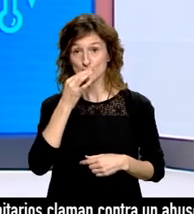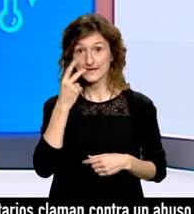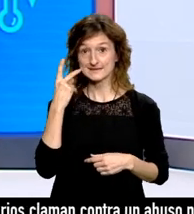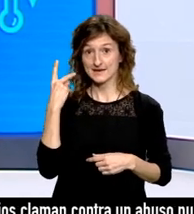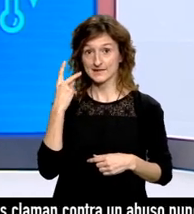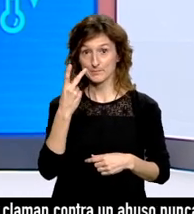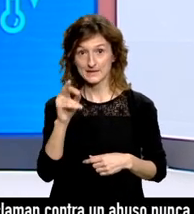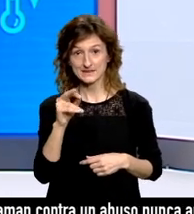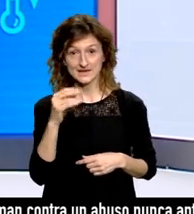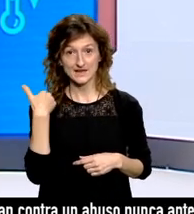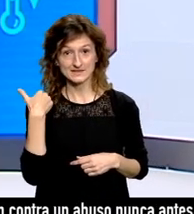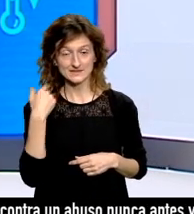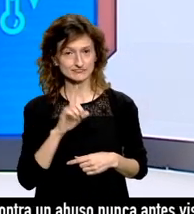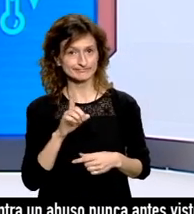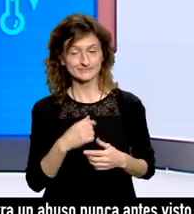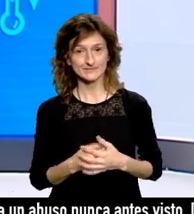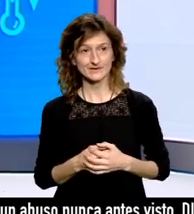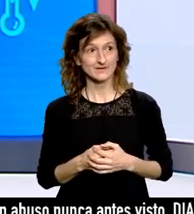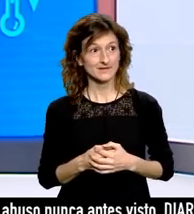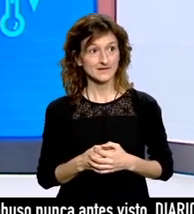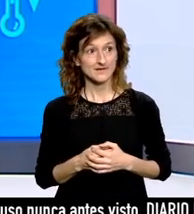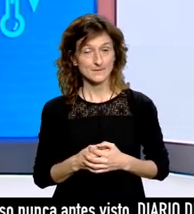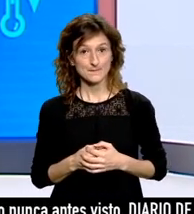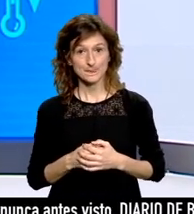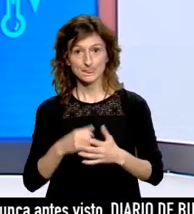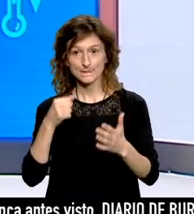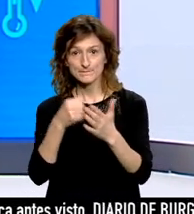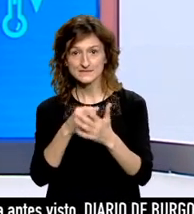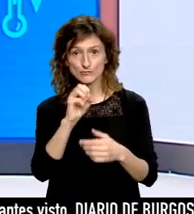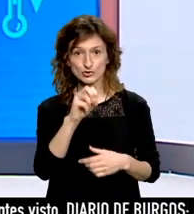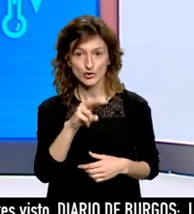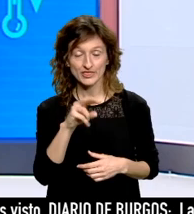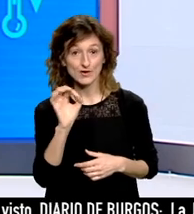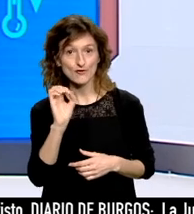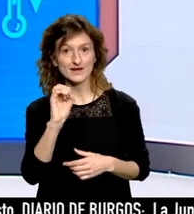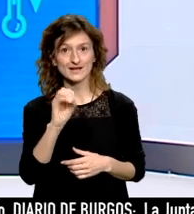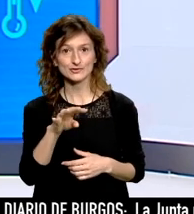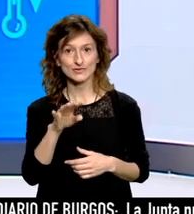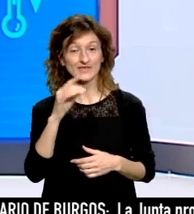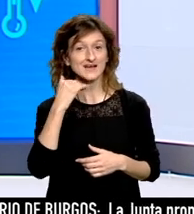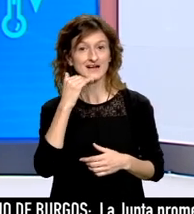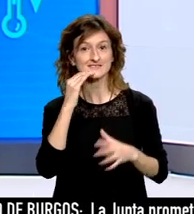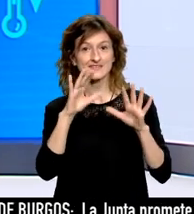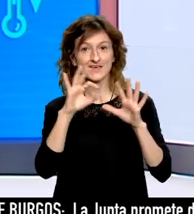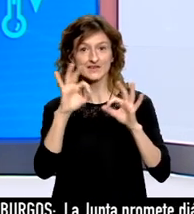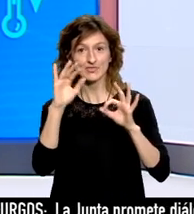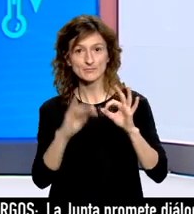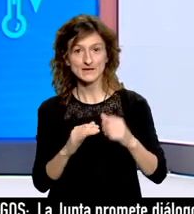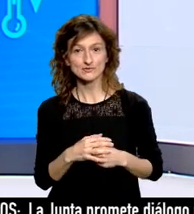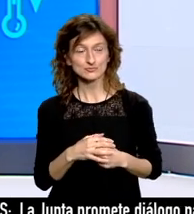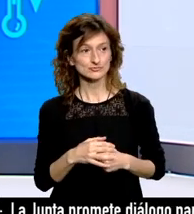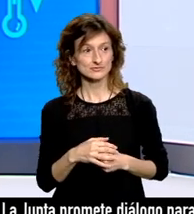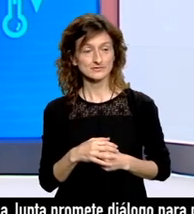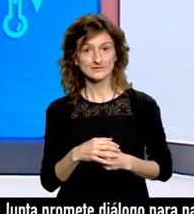como lejos de los 20 o 22 que tuvimos antes de ayer. El miércoles nos quedamos como mucho en 12 o 14. Perdemos casi 10 grados en apenas 2